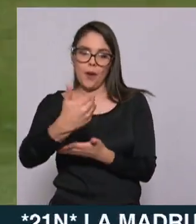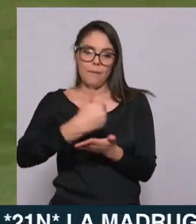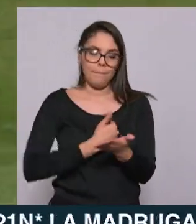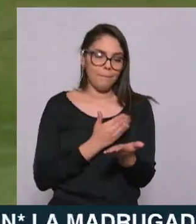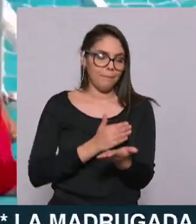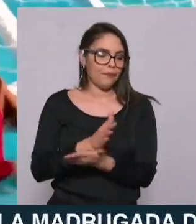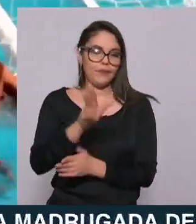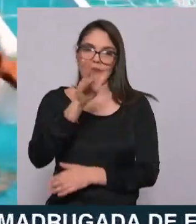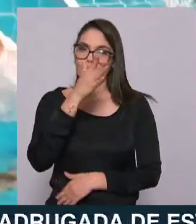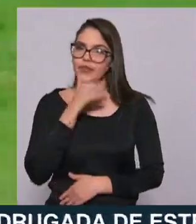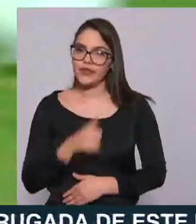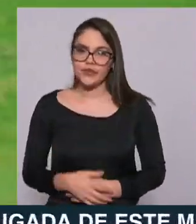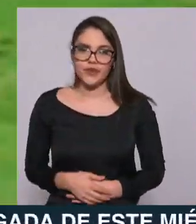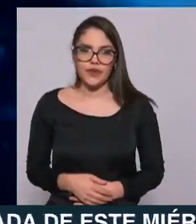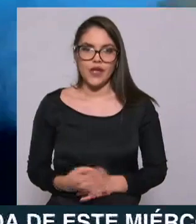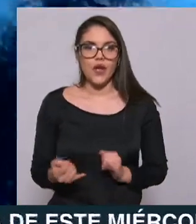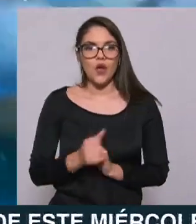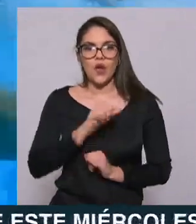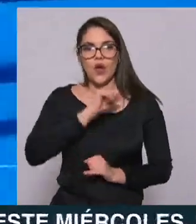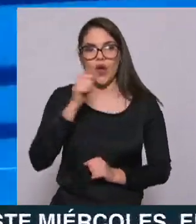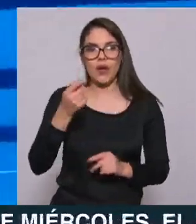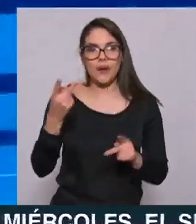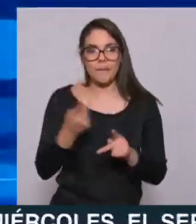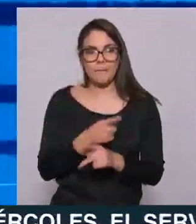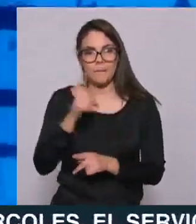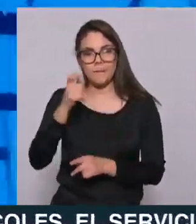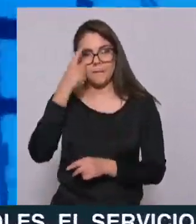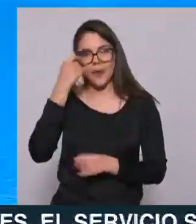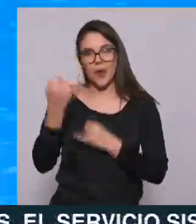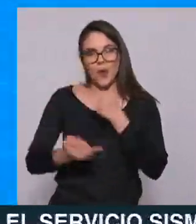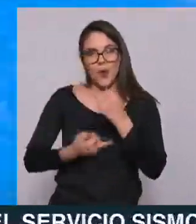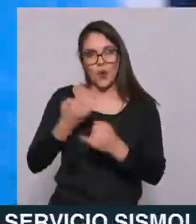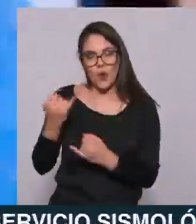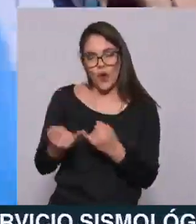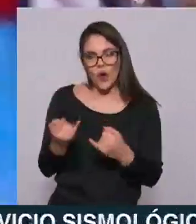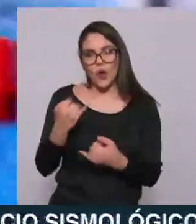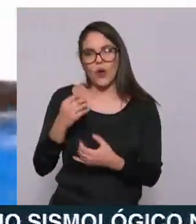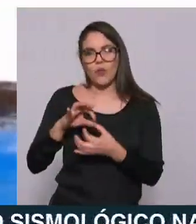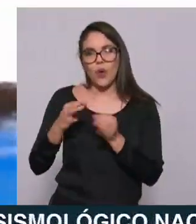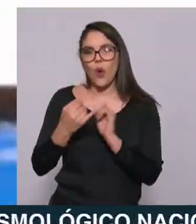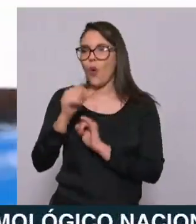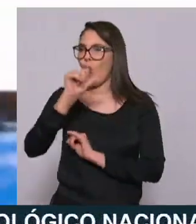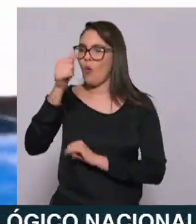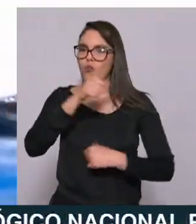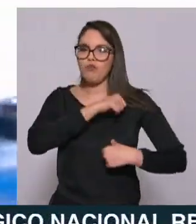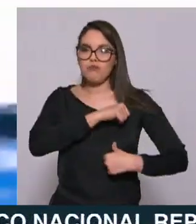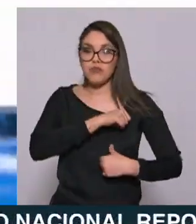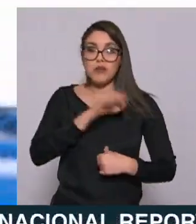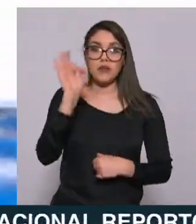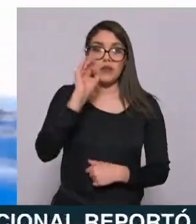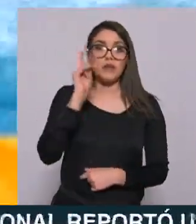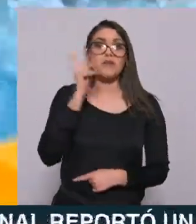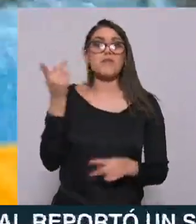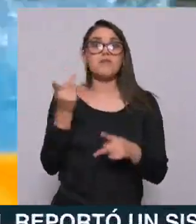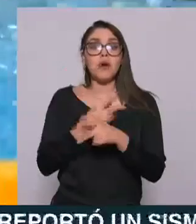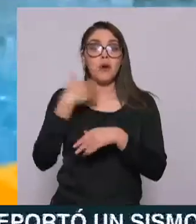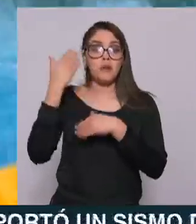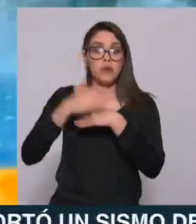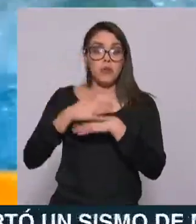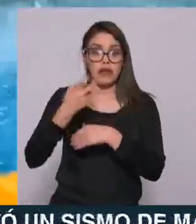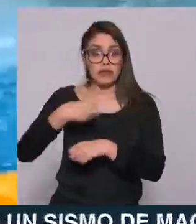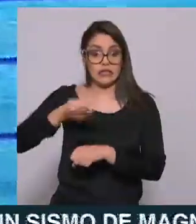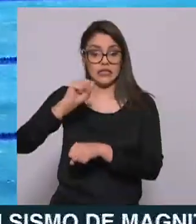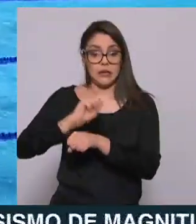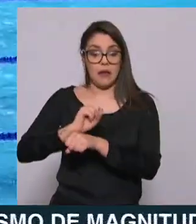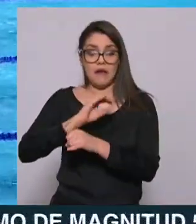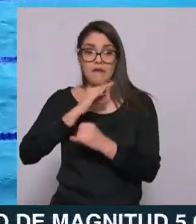Responsables del Ministerio Nipón de Salud de la organización de Tokio 2020 y otras autoridades competentes tienen previsto reunirse a finales de esta